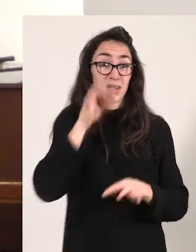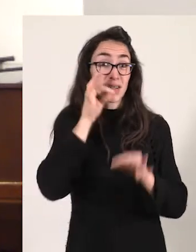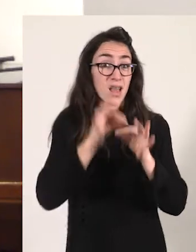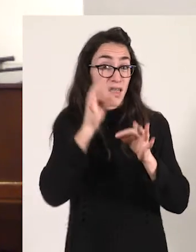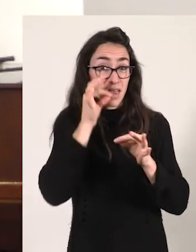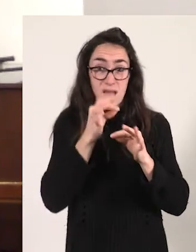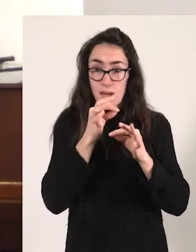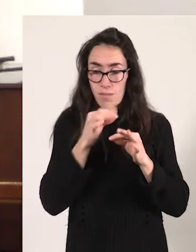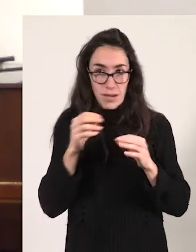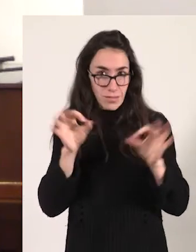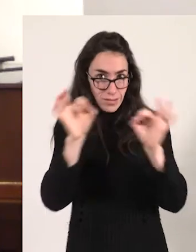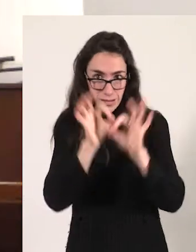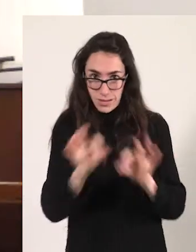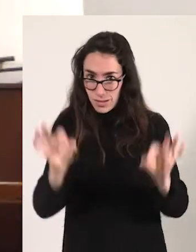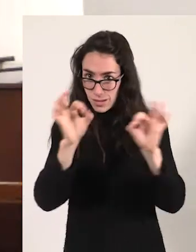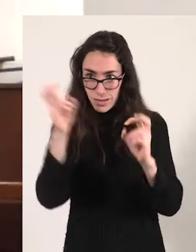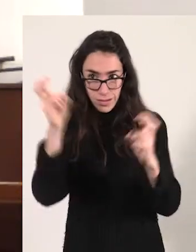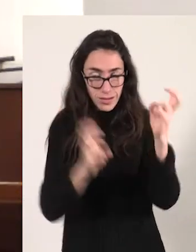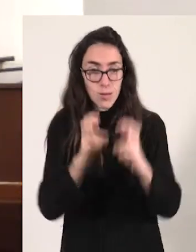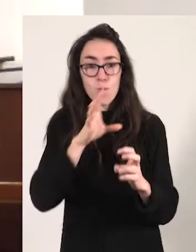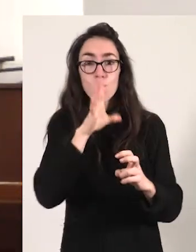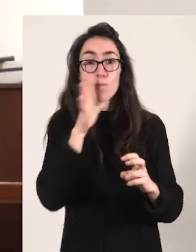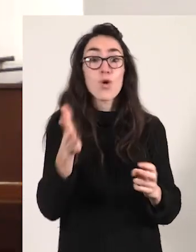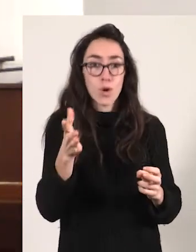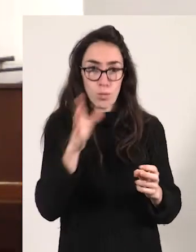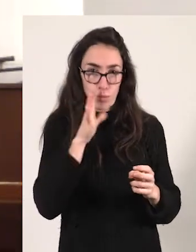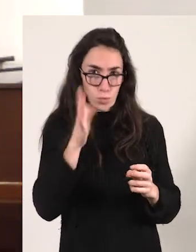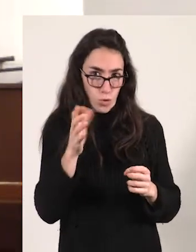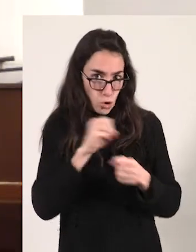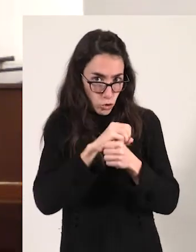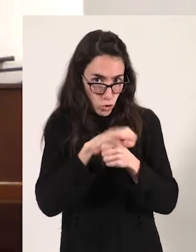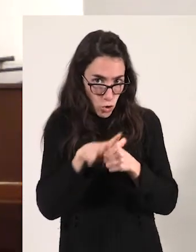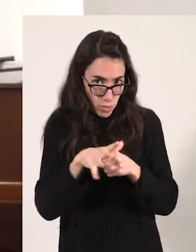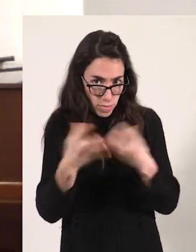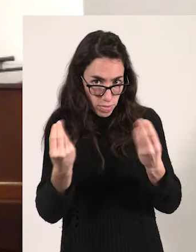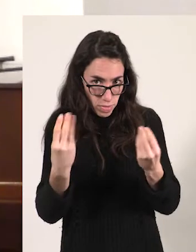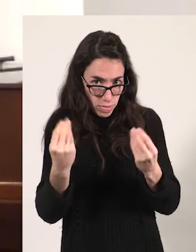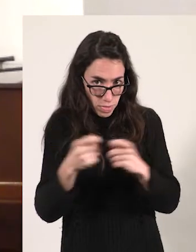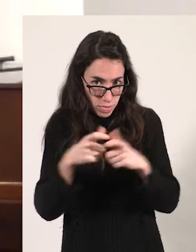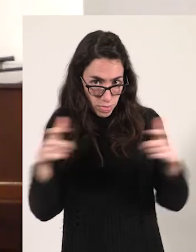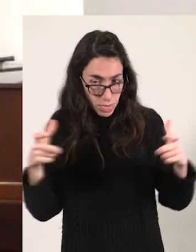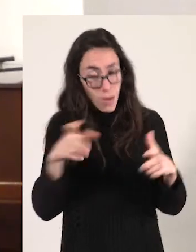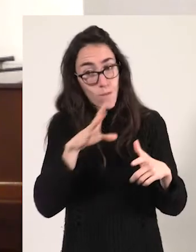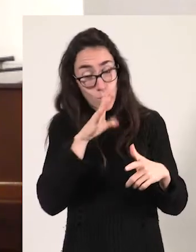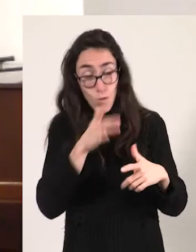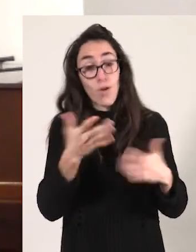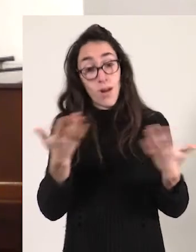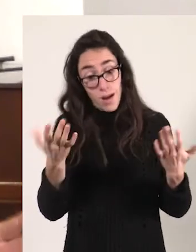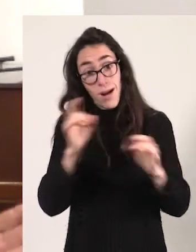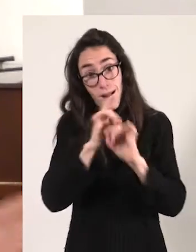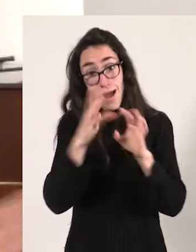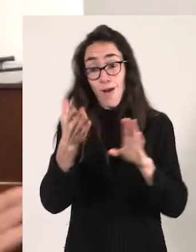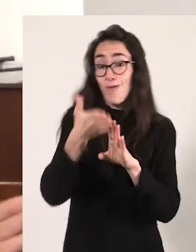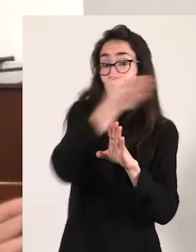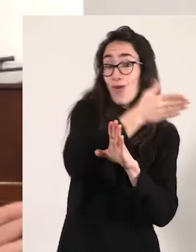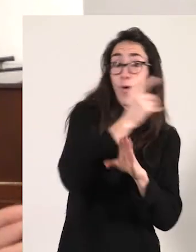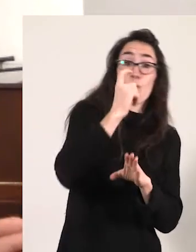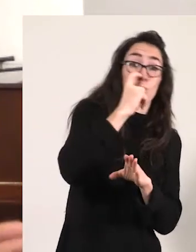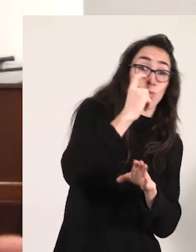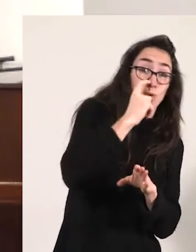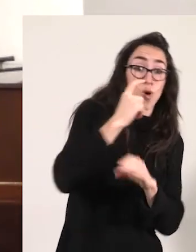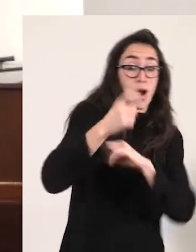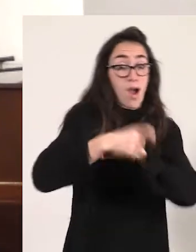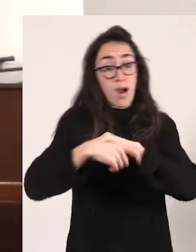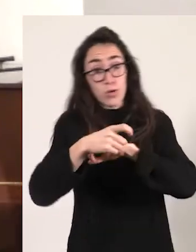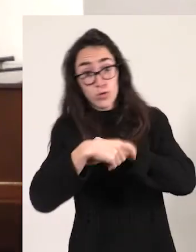de septiembre ha estado muerto por las cifras que tenemos aquí de COVID. O sea, no ha podido venir nadie, obviamente, precisamente porque no se hicieron los